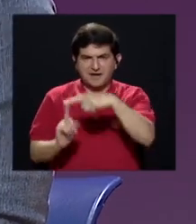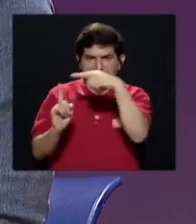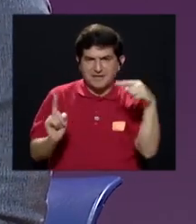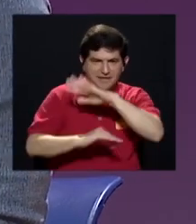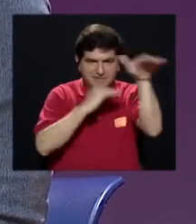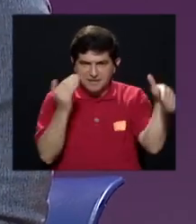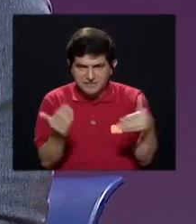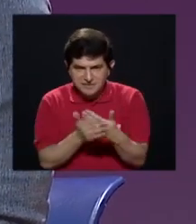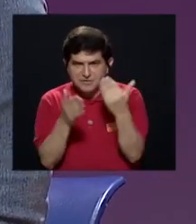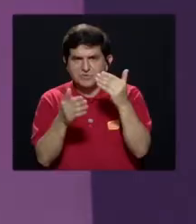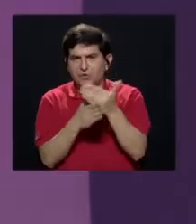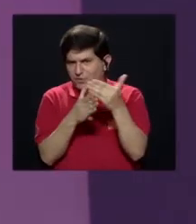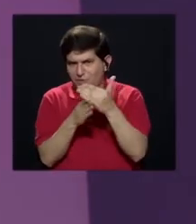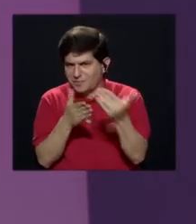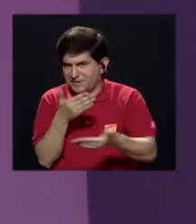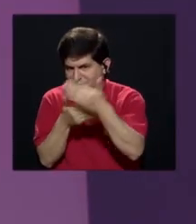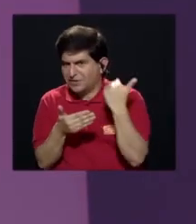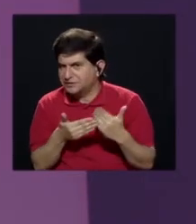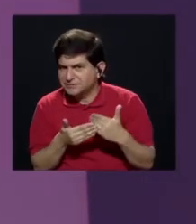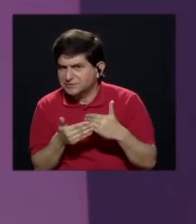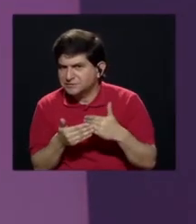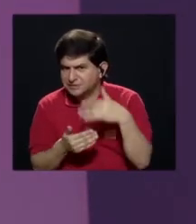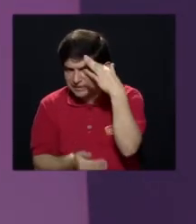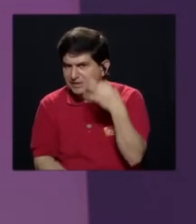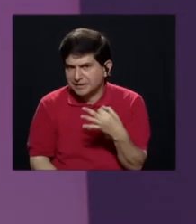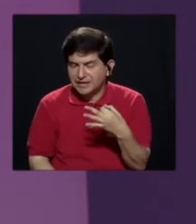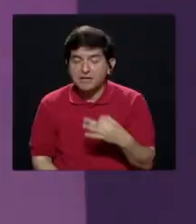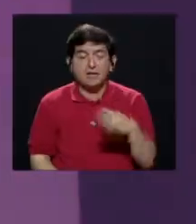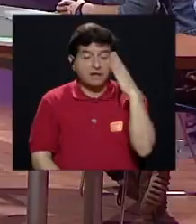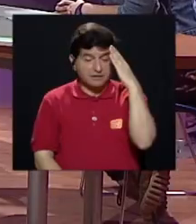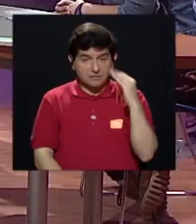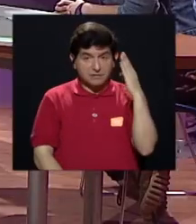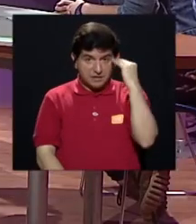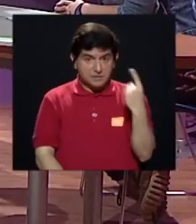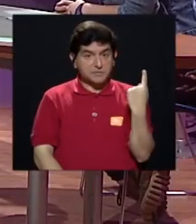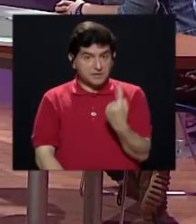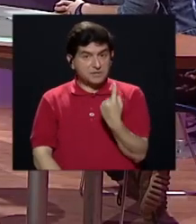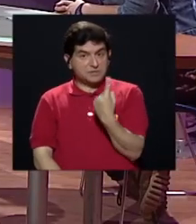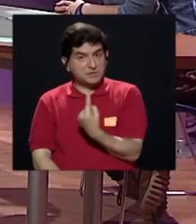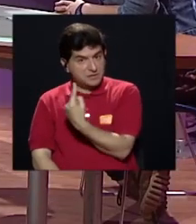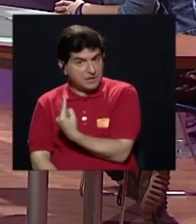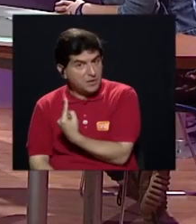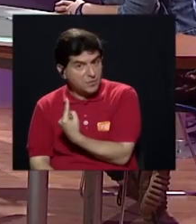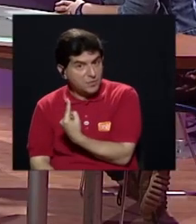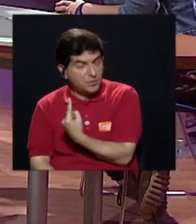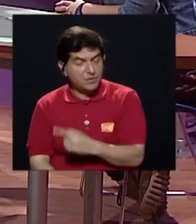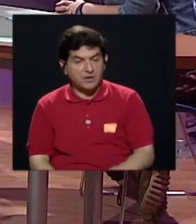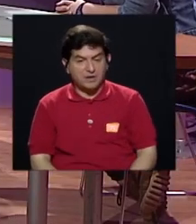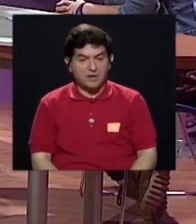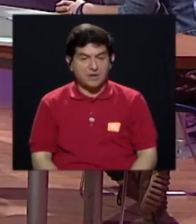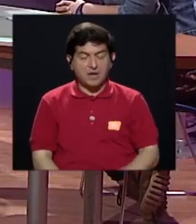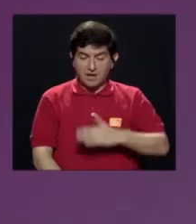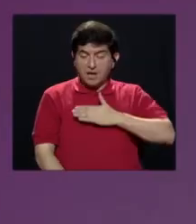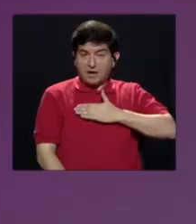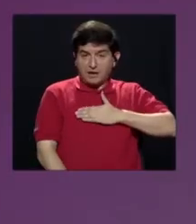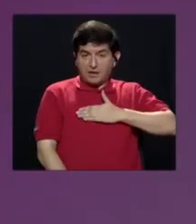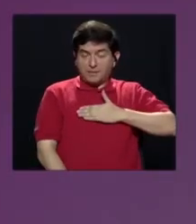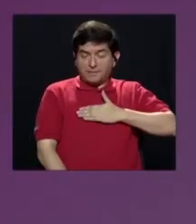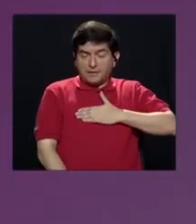todo esto que nos comparten? De la experiencia de cada una, o sea, por medio de mi